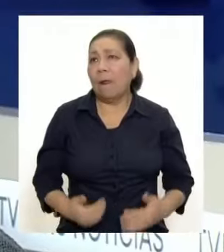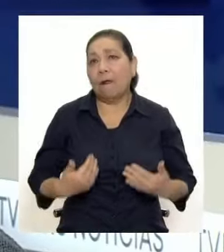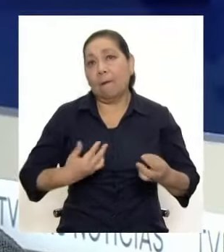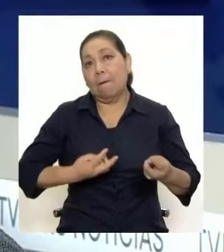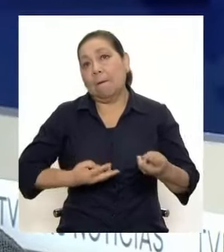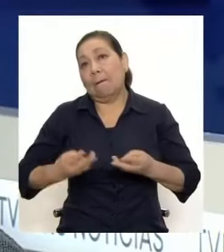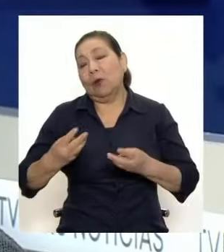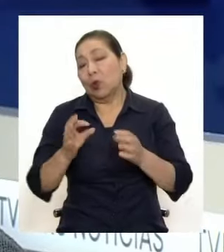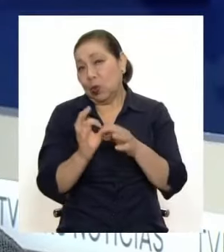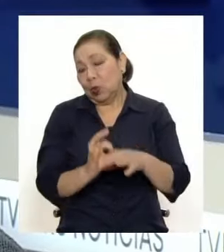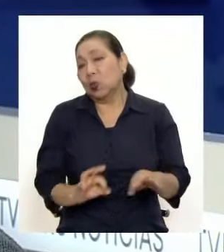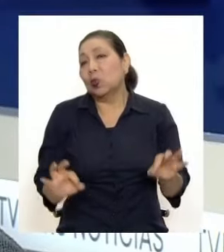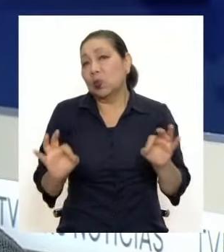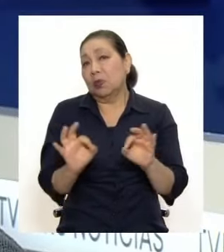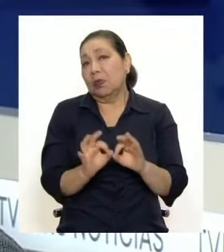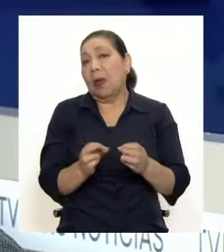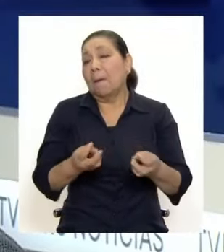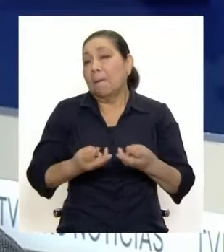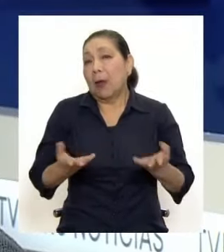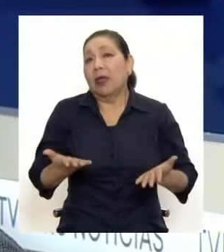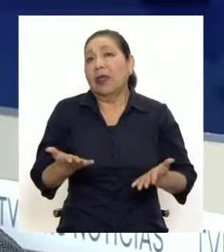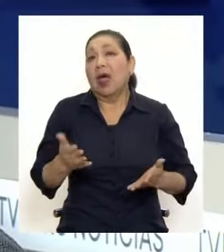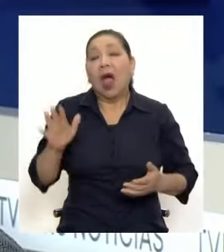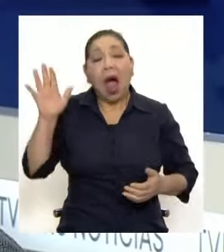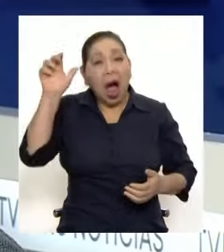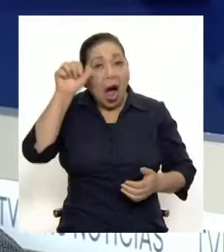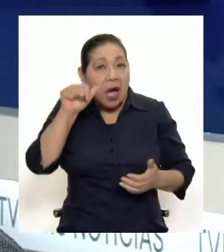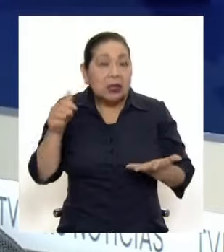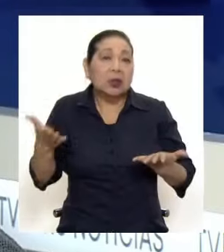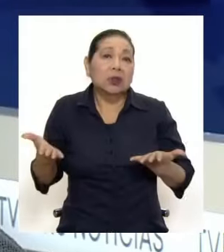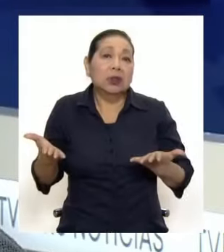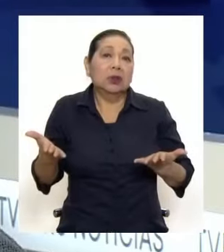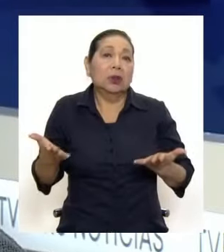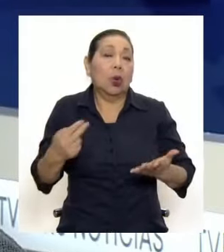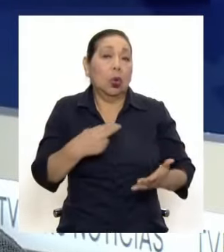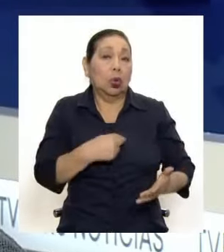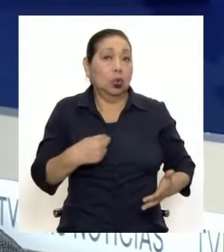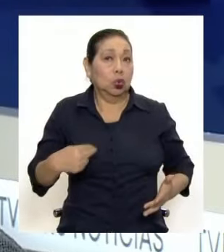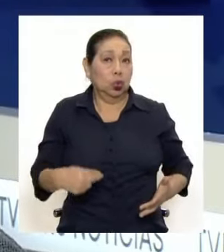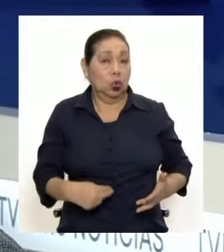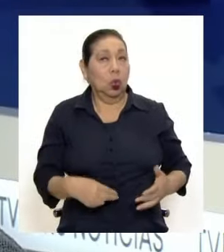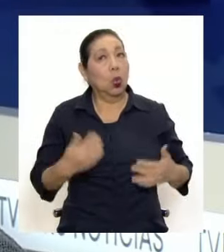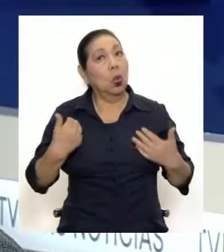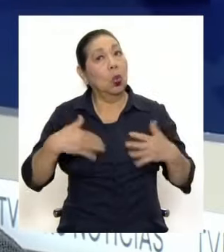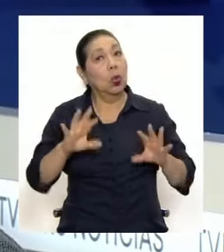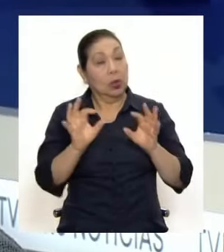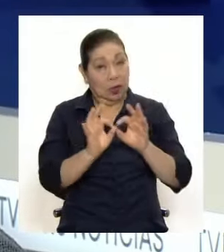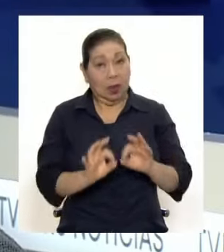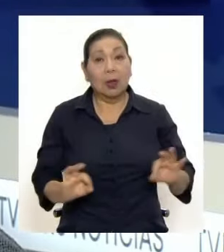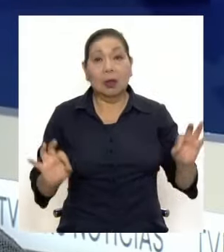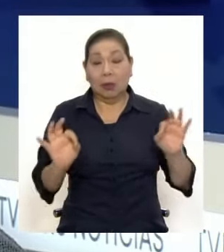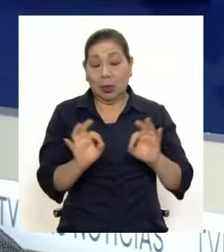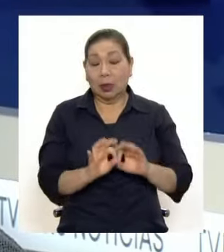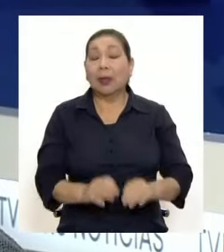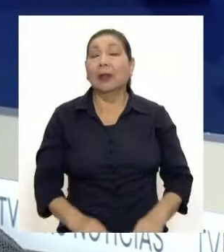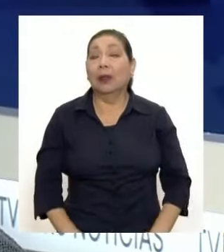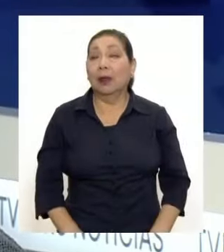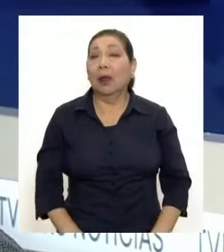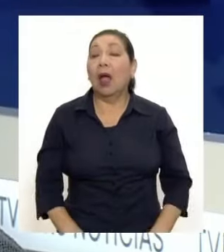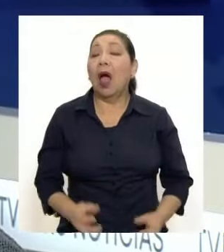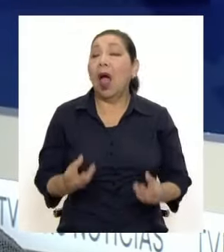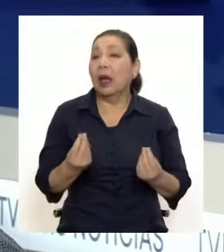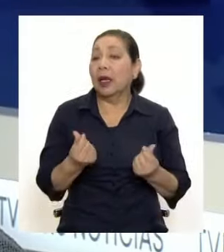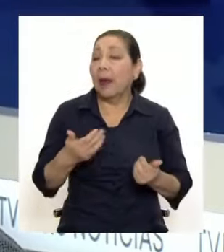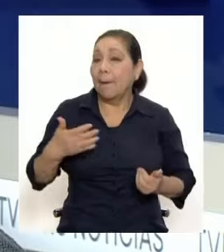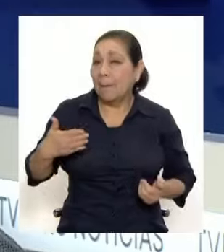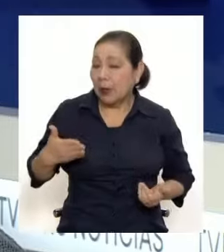mercados tan importantes como el mercado asiático china es un país de destino muy importante para nosotros con la harina de